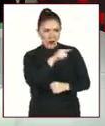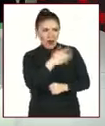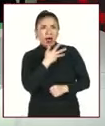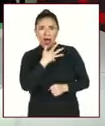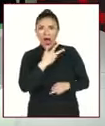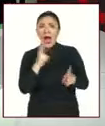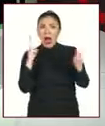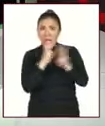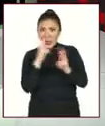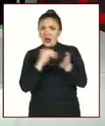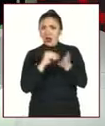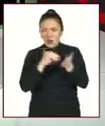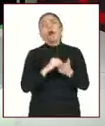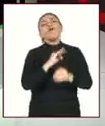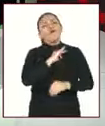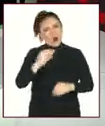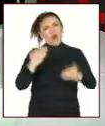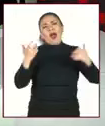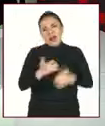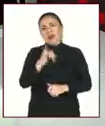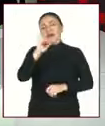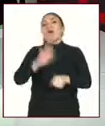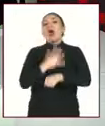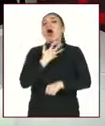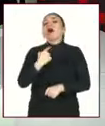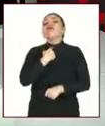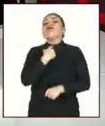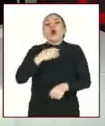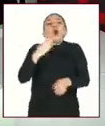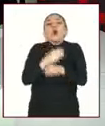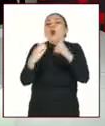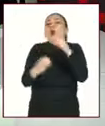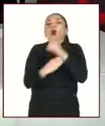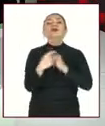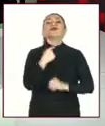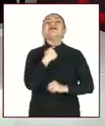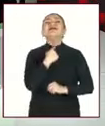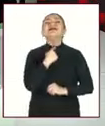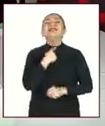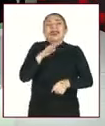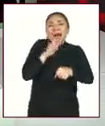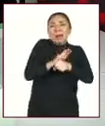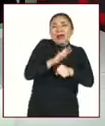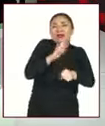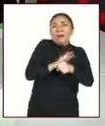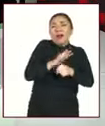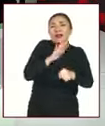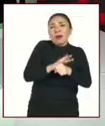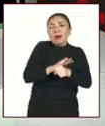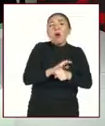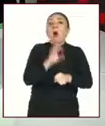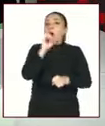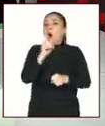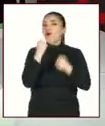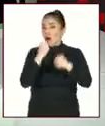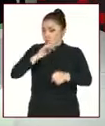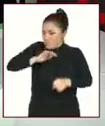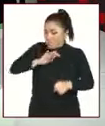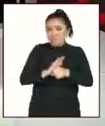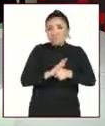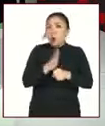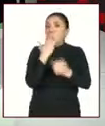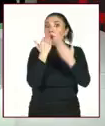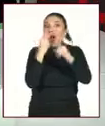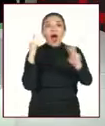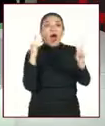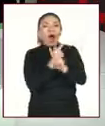puede hacer, porque obviamente el objeto puede estar parcialmente obstruyendo o puede estar completamente obstruyendo la vía aérea.